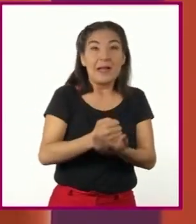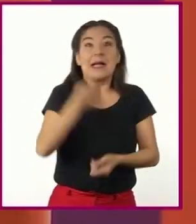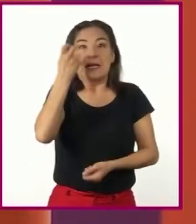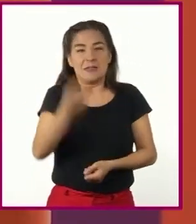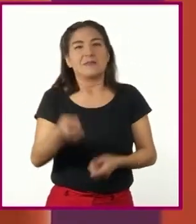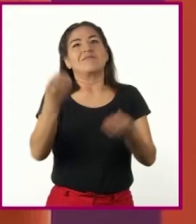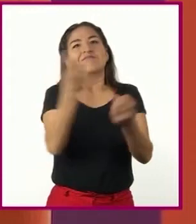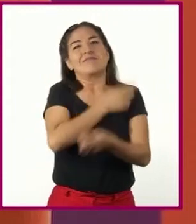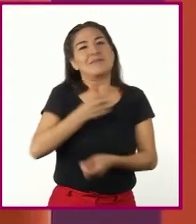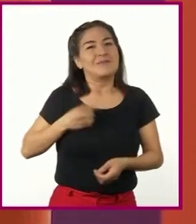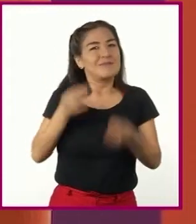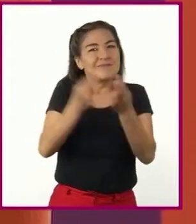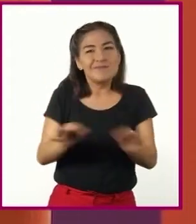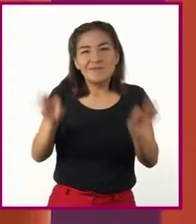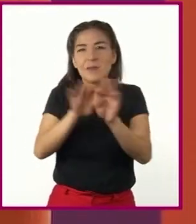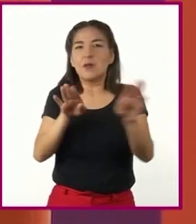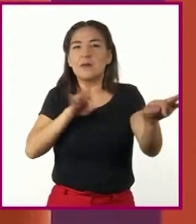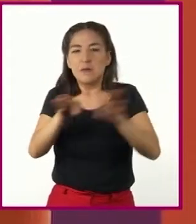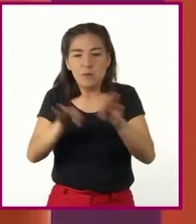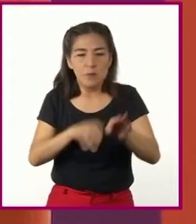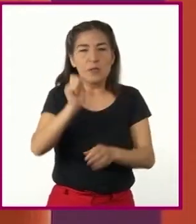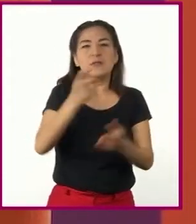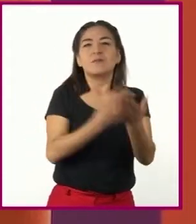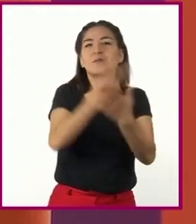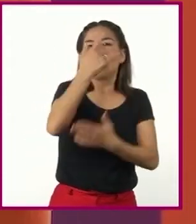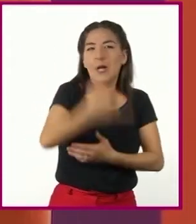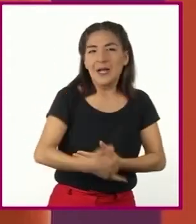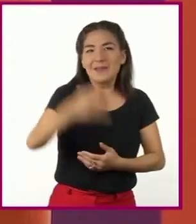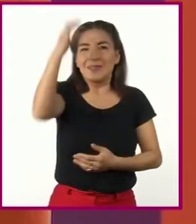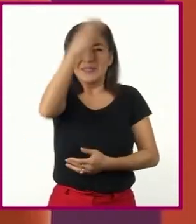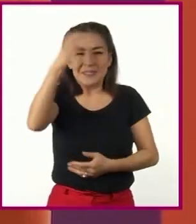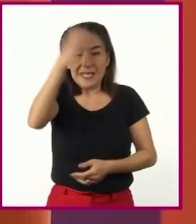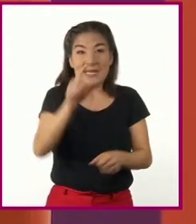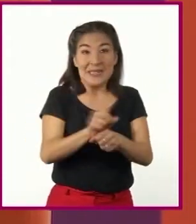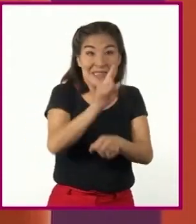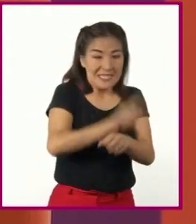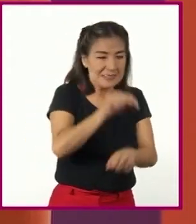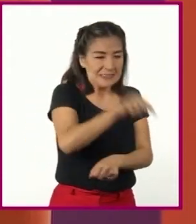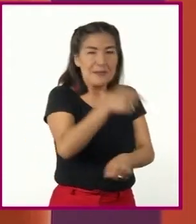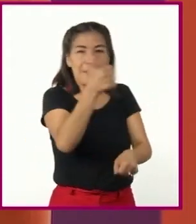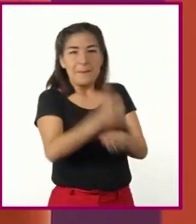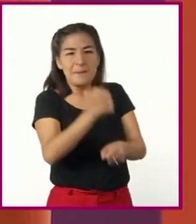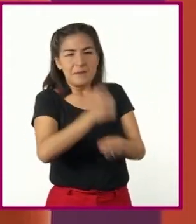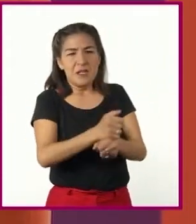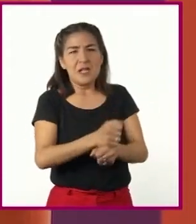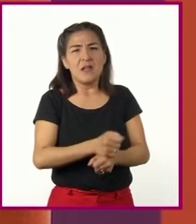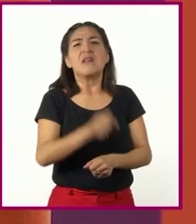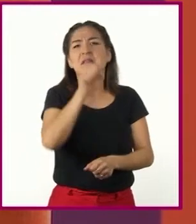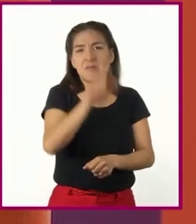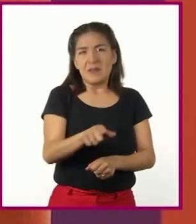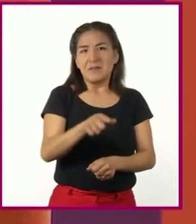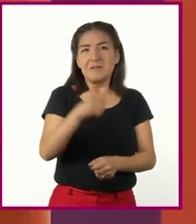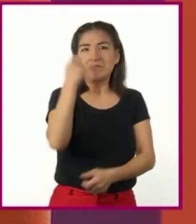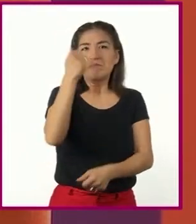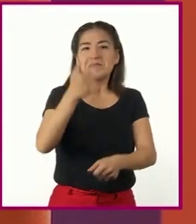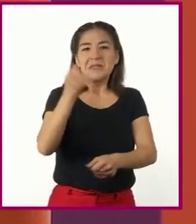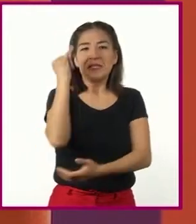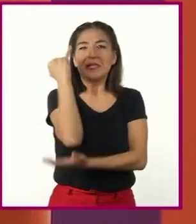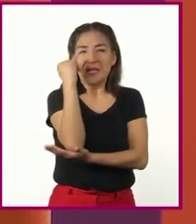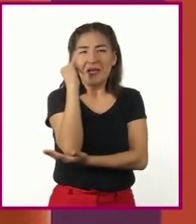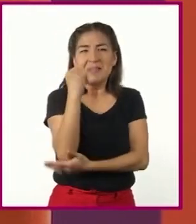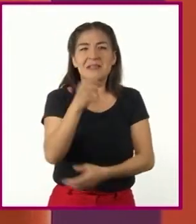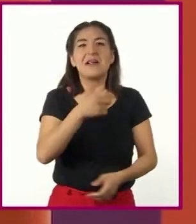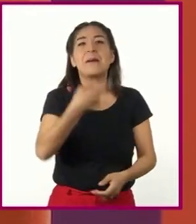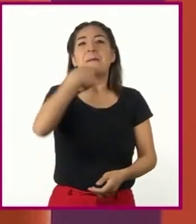muy importante, trabajar como proyectos de ciencia en la primaria. En el preescolar se trabaja, curiosamente, pero